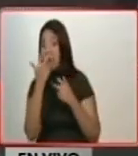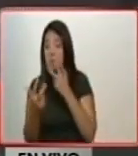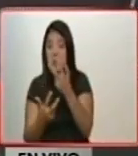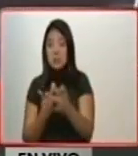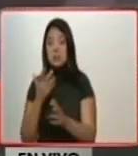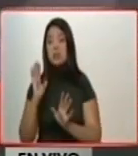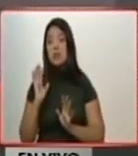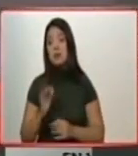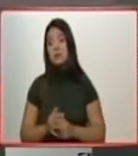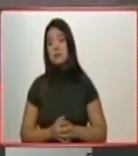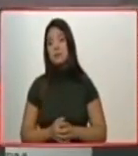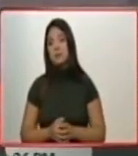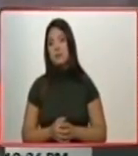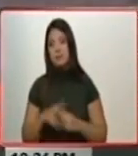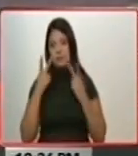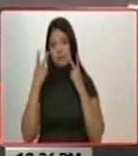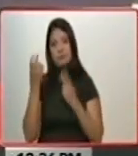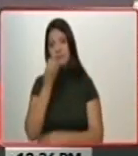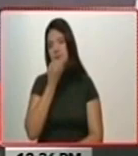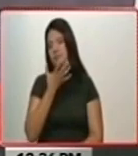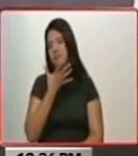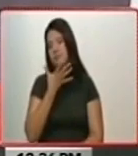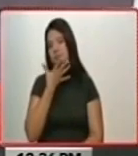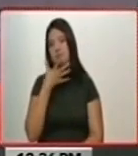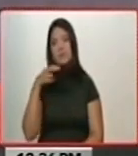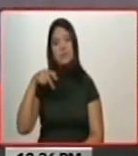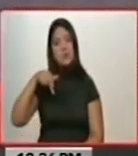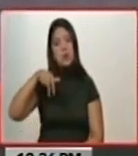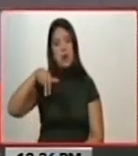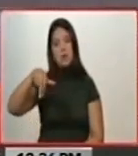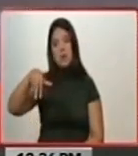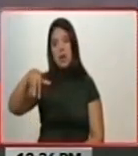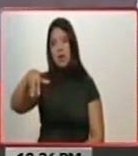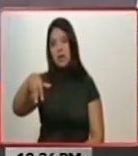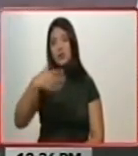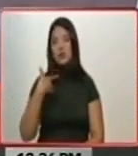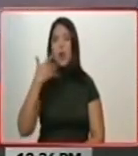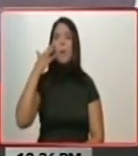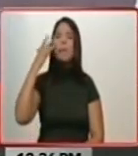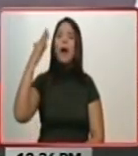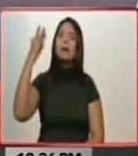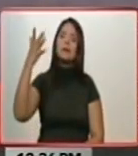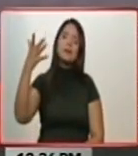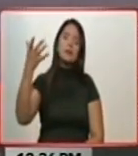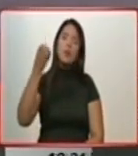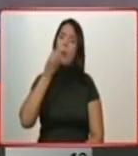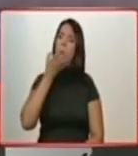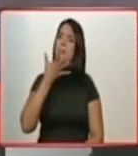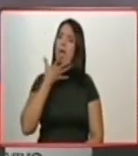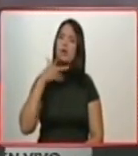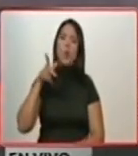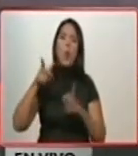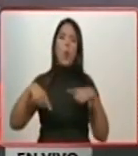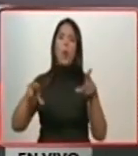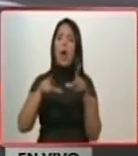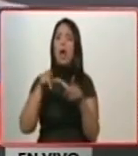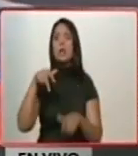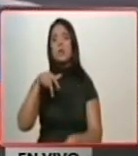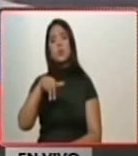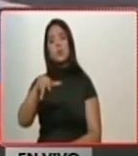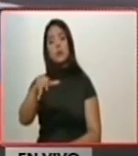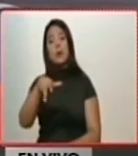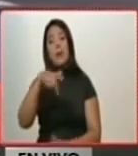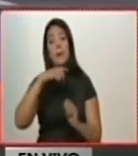etcétera. Miren qué hermoso las caminerías, ya me imagino esto, un gran bulevar desde